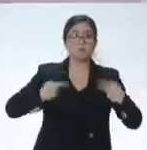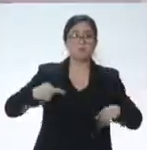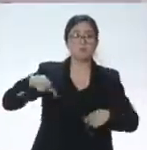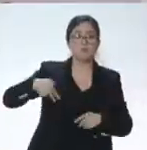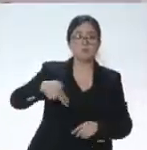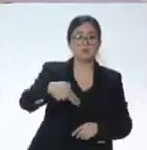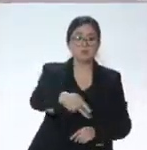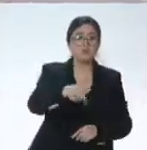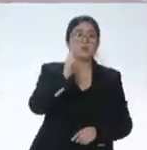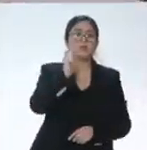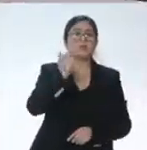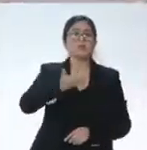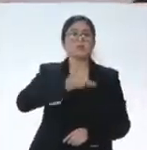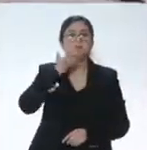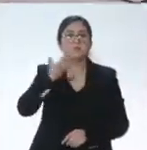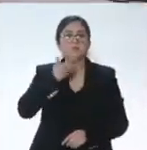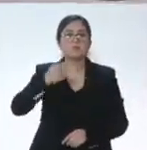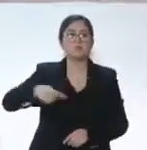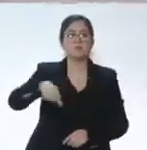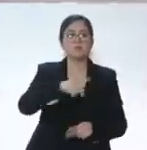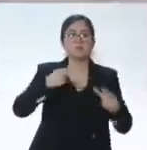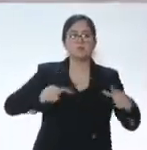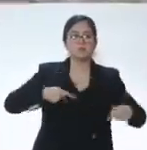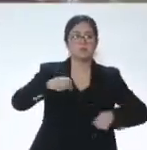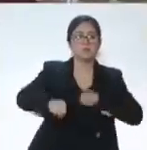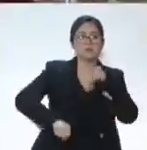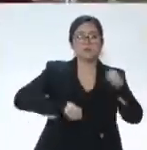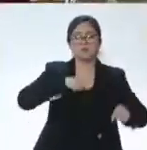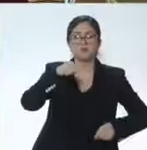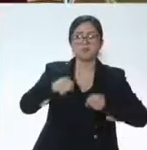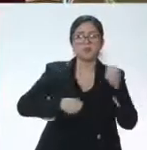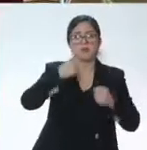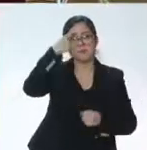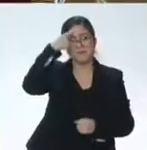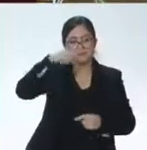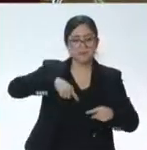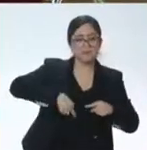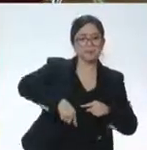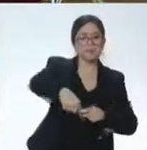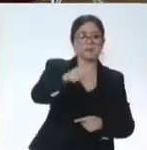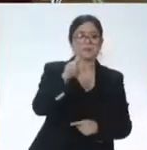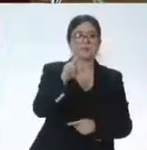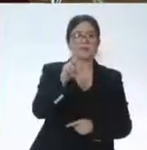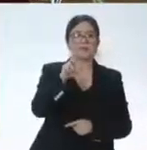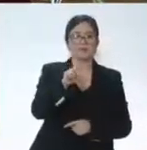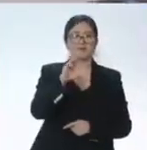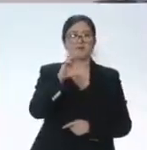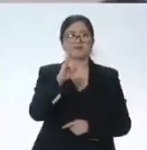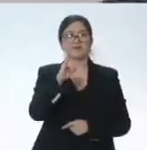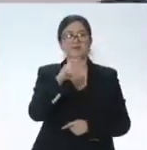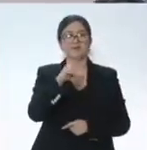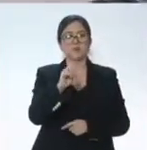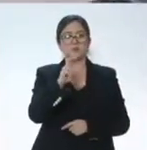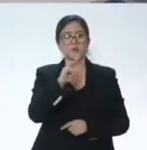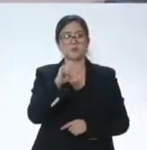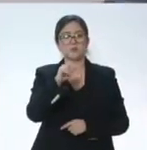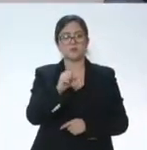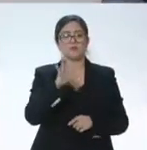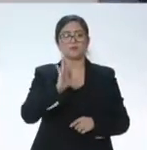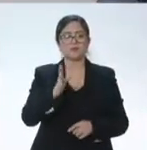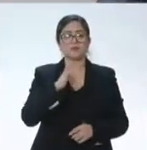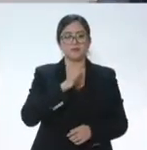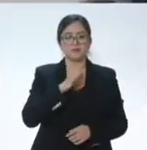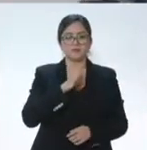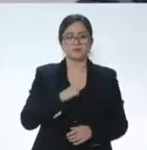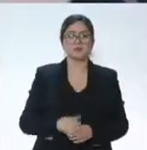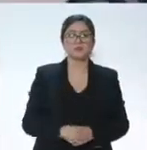para fomentar el uso de la bicicleta, fortaleciendo e integrando la red de ciclovías que ya existen en la capital. Vamos a construir un